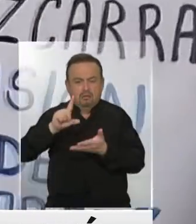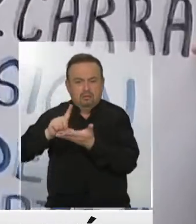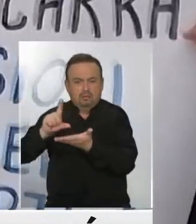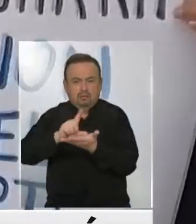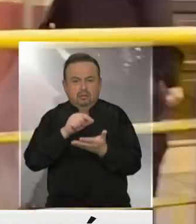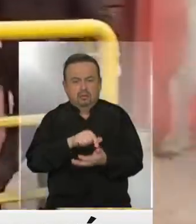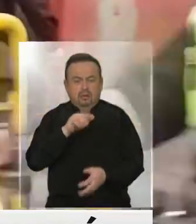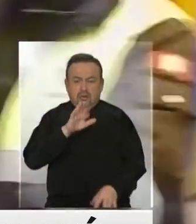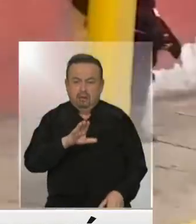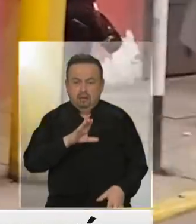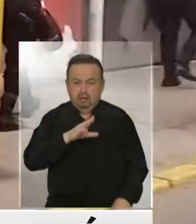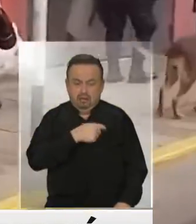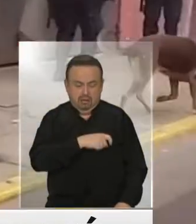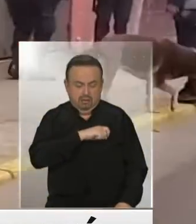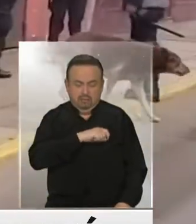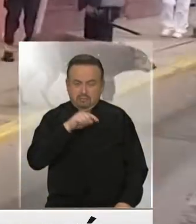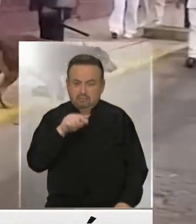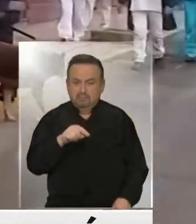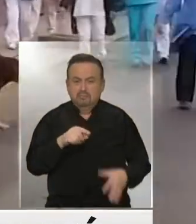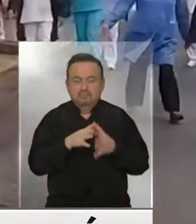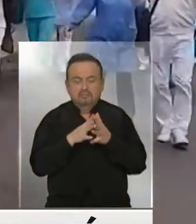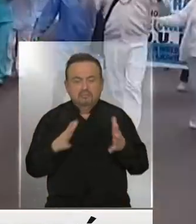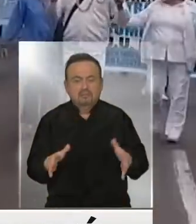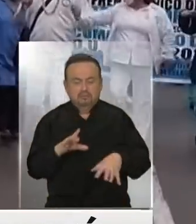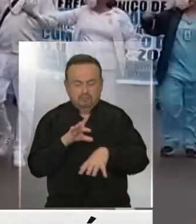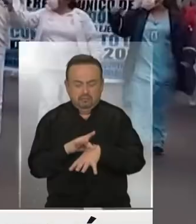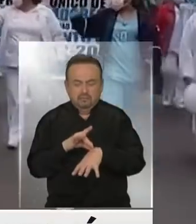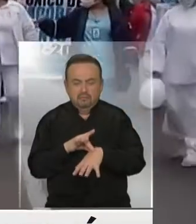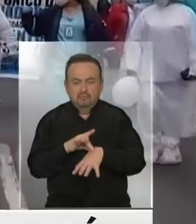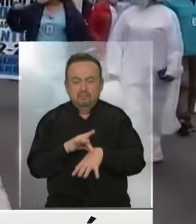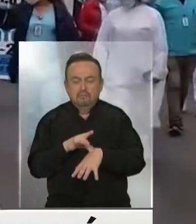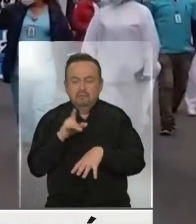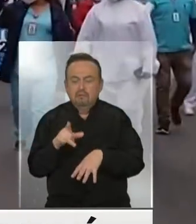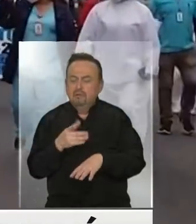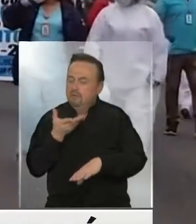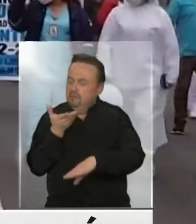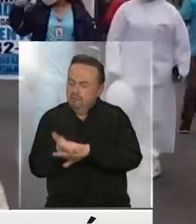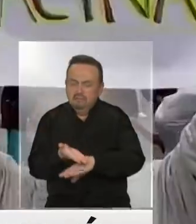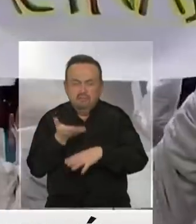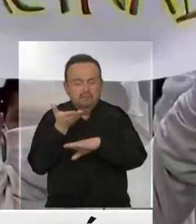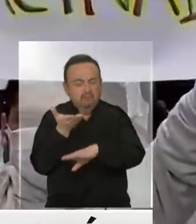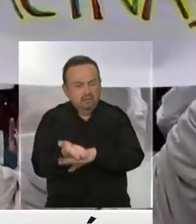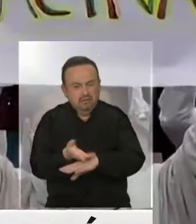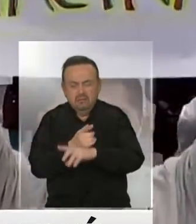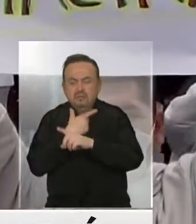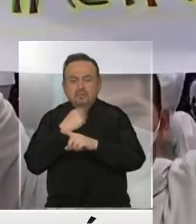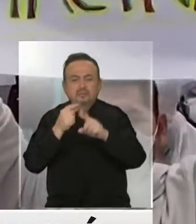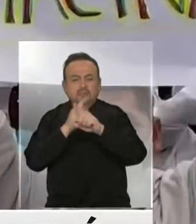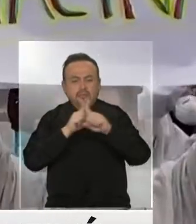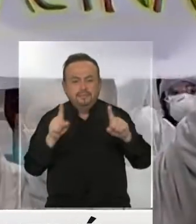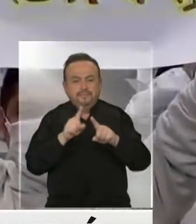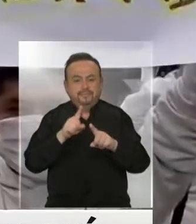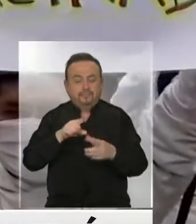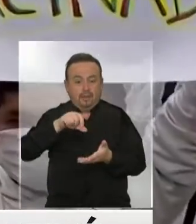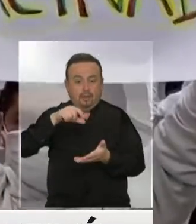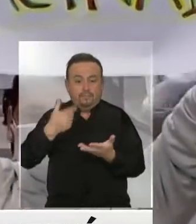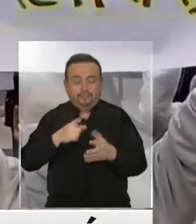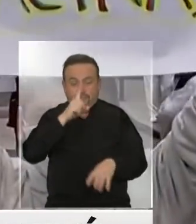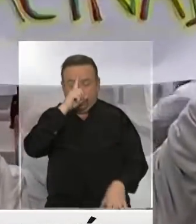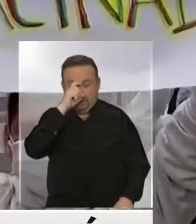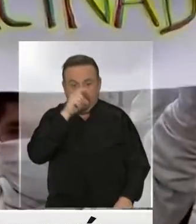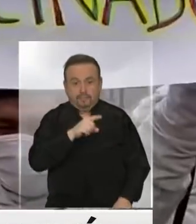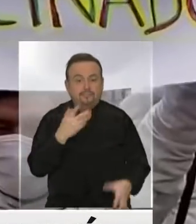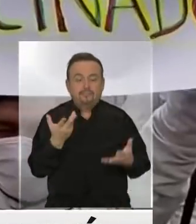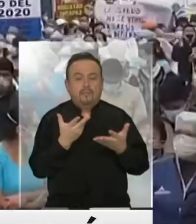del país. Y es principalmente el personal médico que insiste en que no quieren que un centro, un hospital,